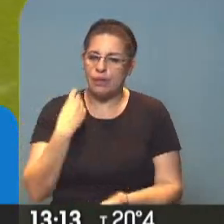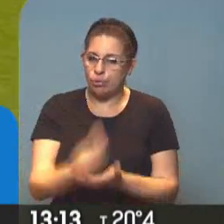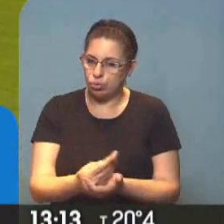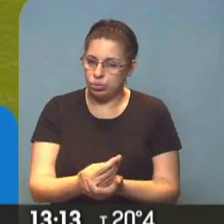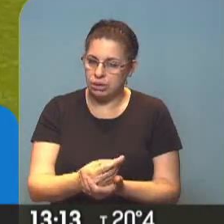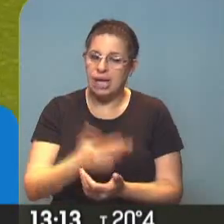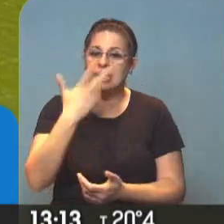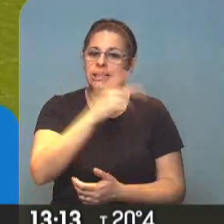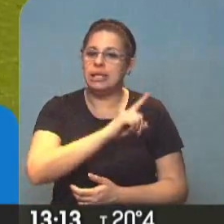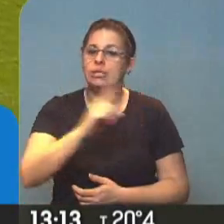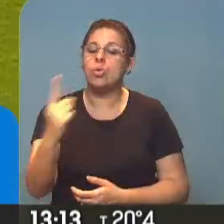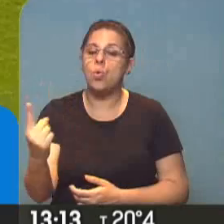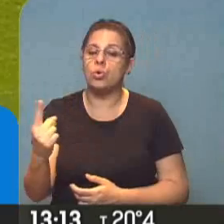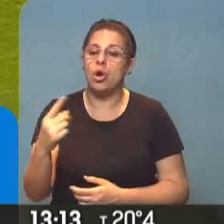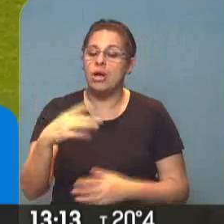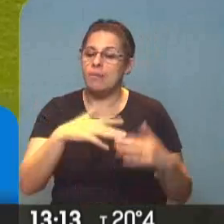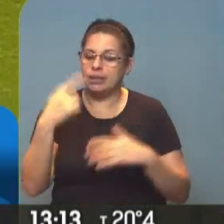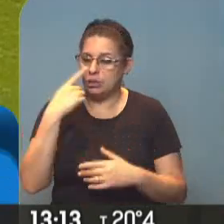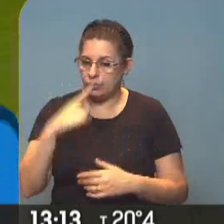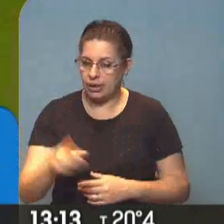el 3-1 sobre el final.